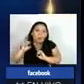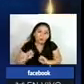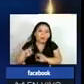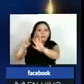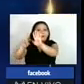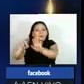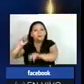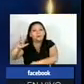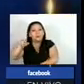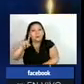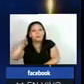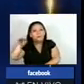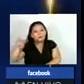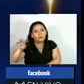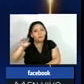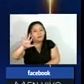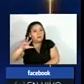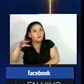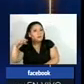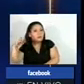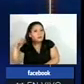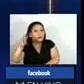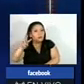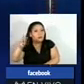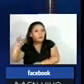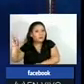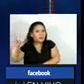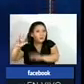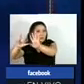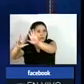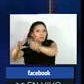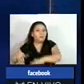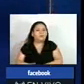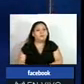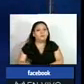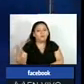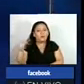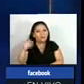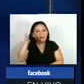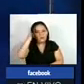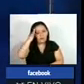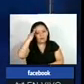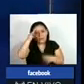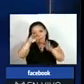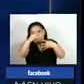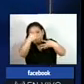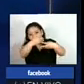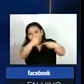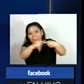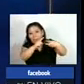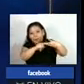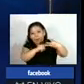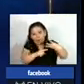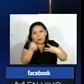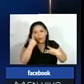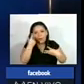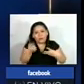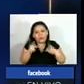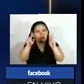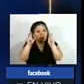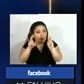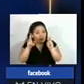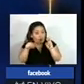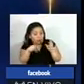6314-5028. Vamos a conocer los siguientes casos. Esos son